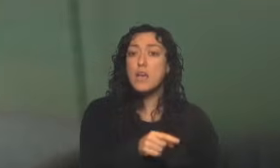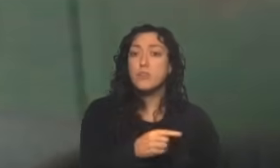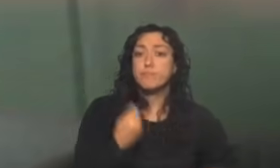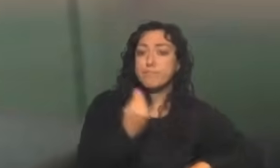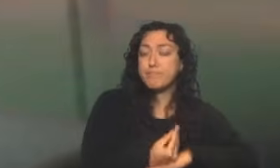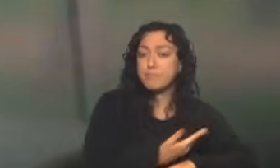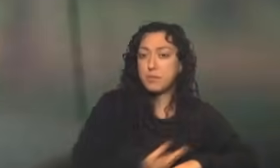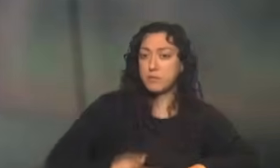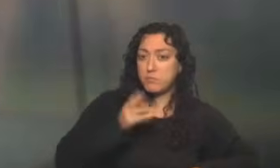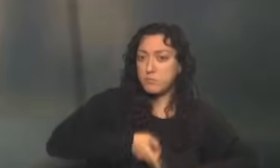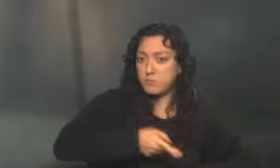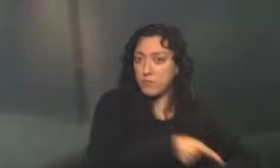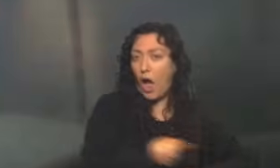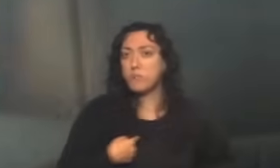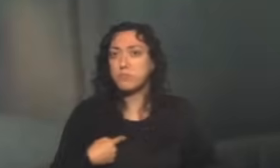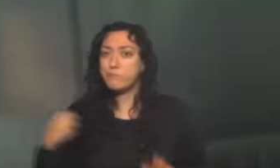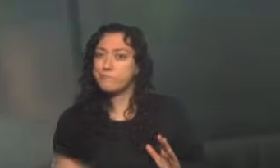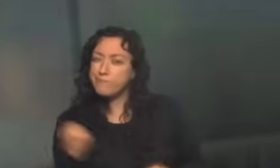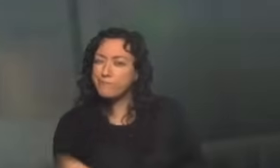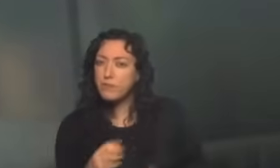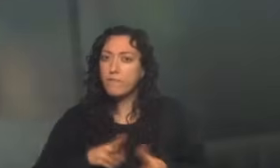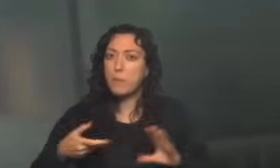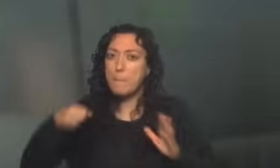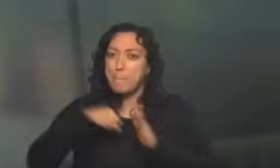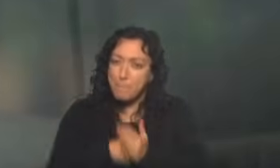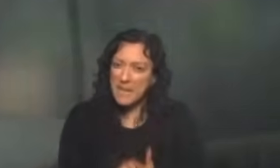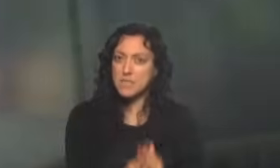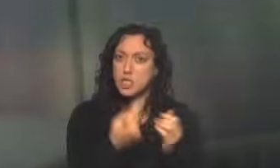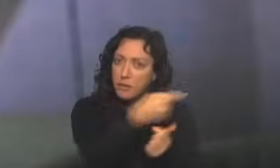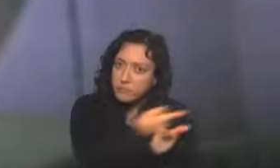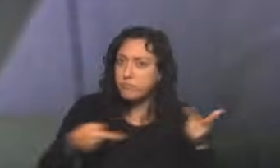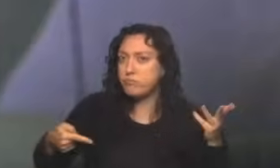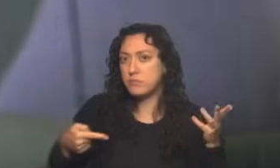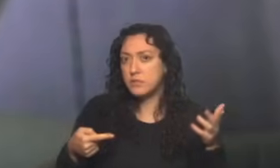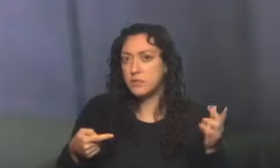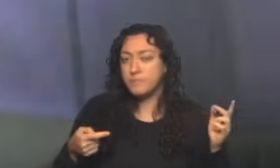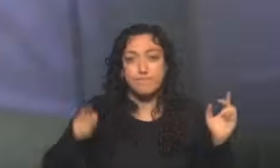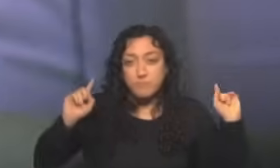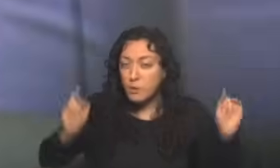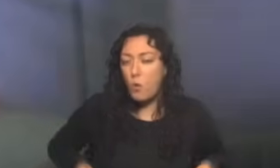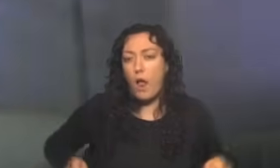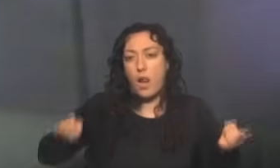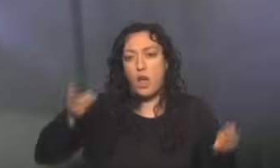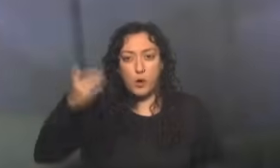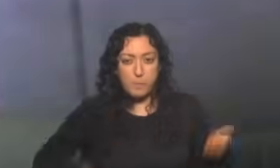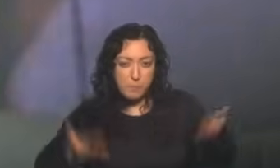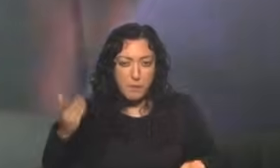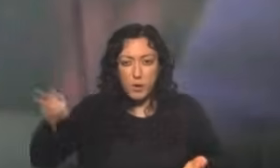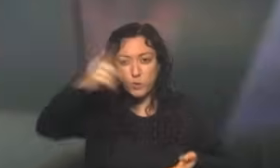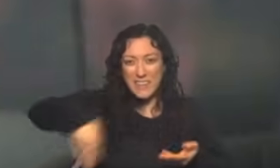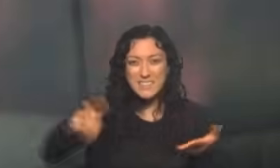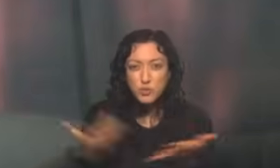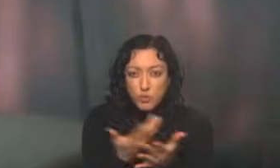conmigo lo intentaron con todo tipo de presiones. Pero nada se compara con lo que ustedes han